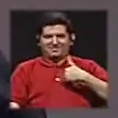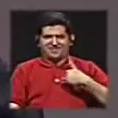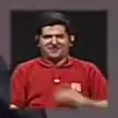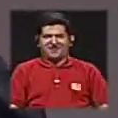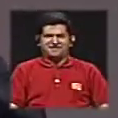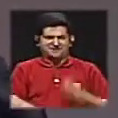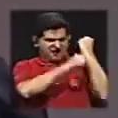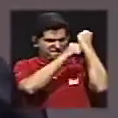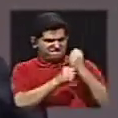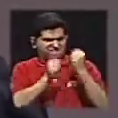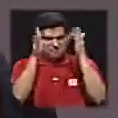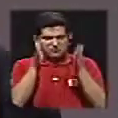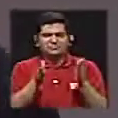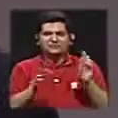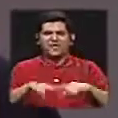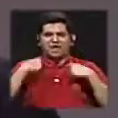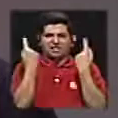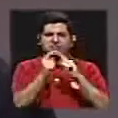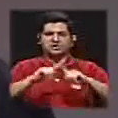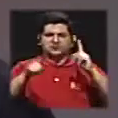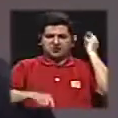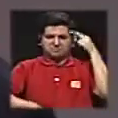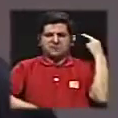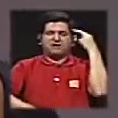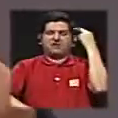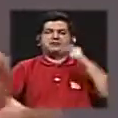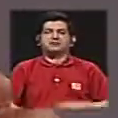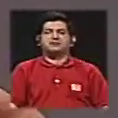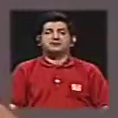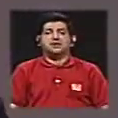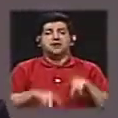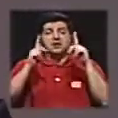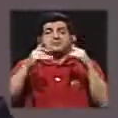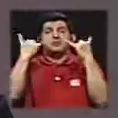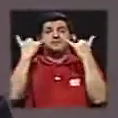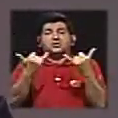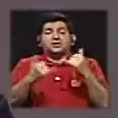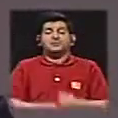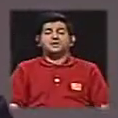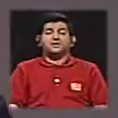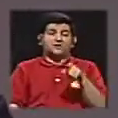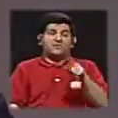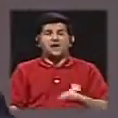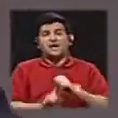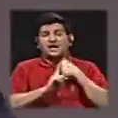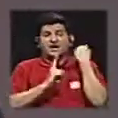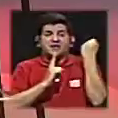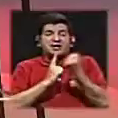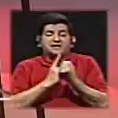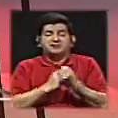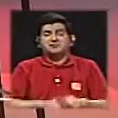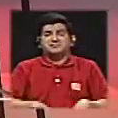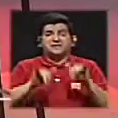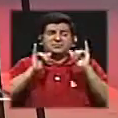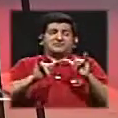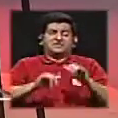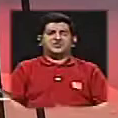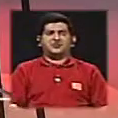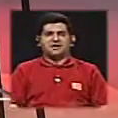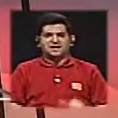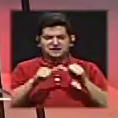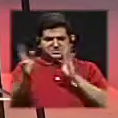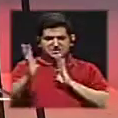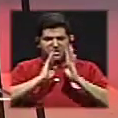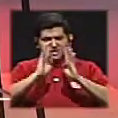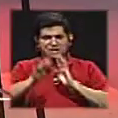los fundadores del partido, por diferentes razones, son los que se quedan con el cascarón. Eso es lo que está ocurriendo. Vamos a continuar hablando